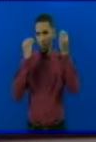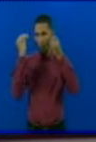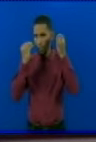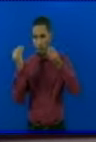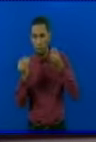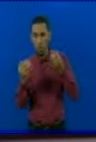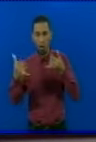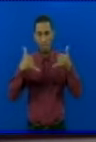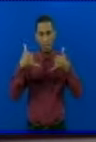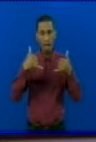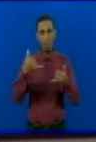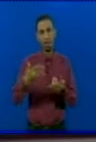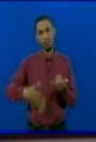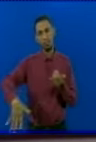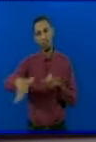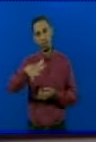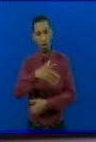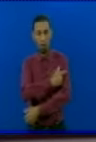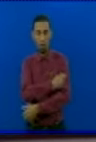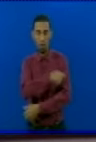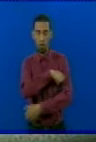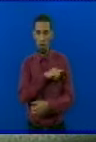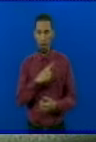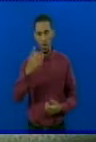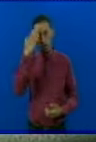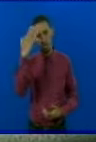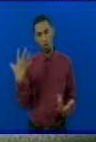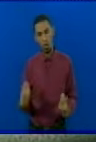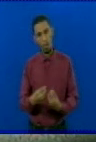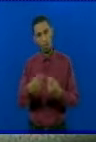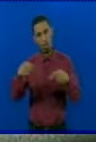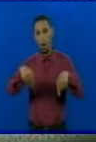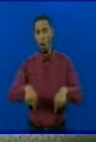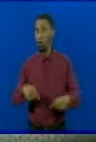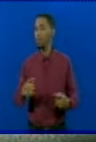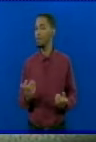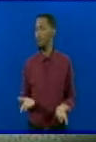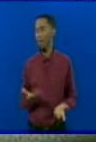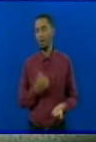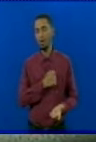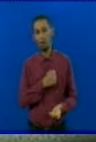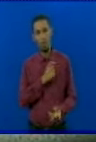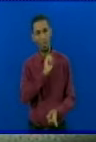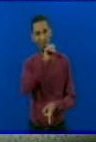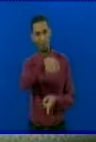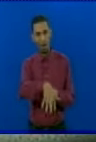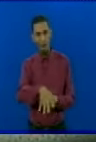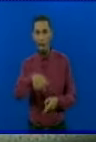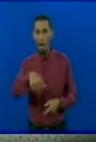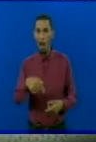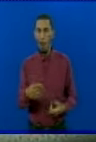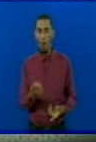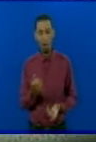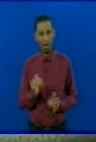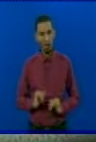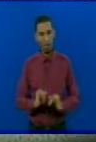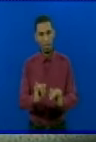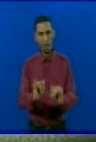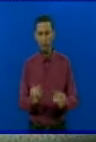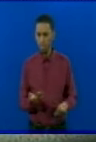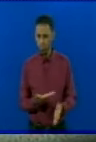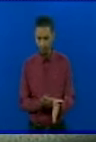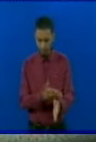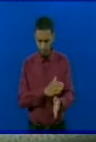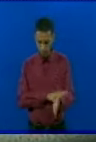por nuestra población. Le agradecemos a todos la compañía en esta tarde y precisamente quiero comenzar el diálogo antes de entrar un poco en materia